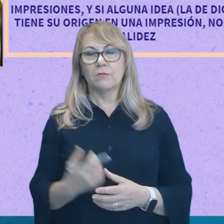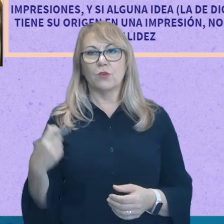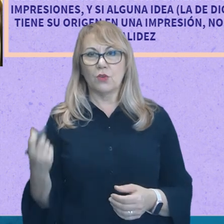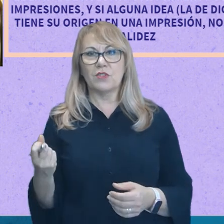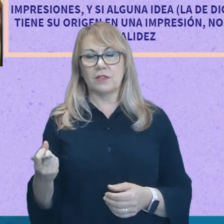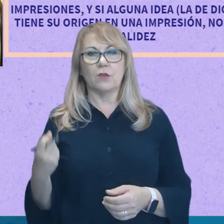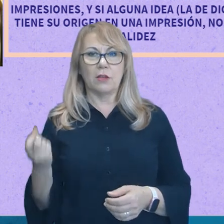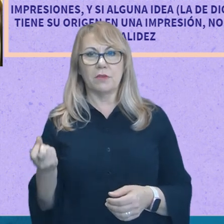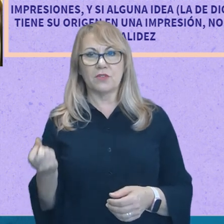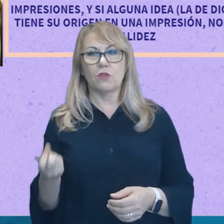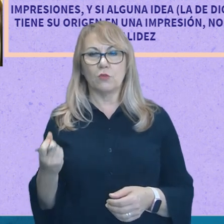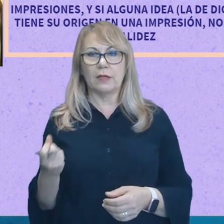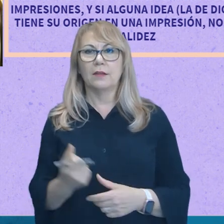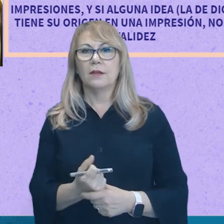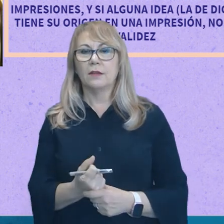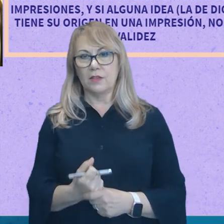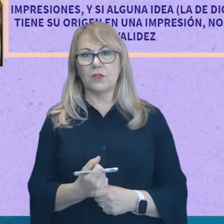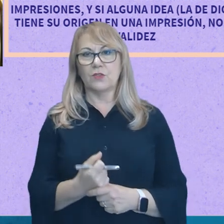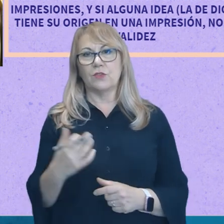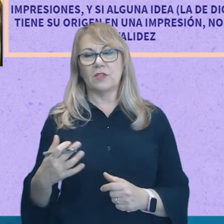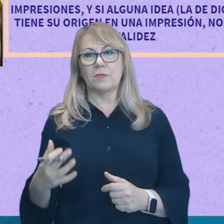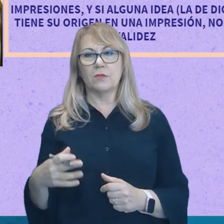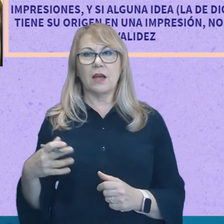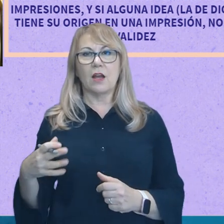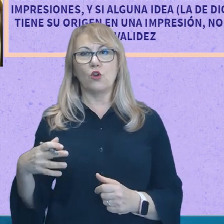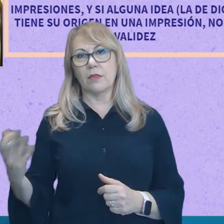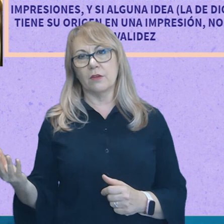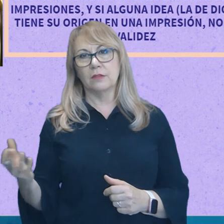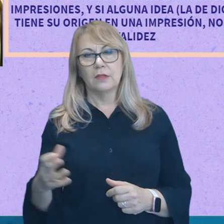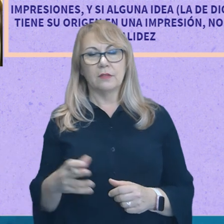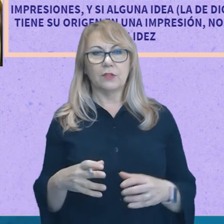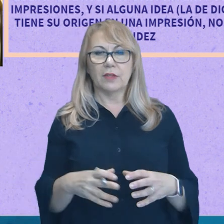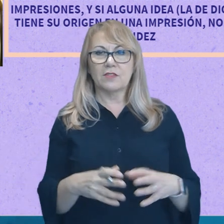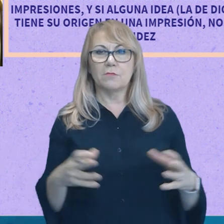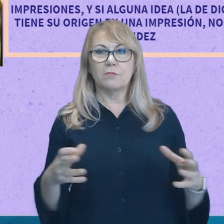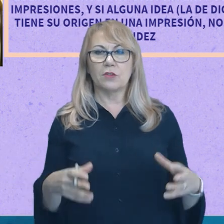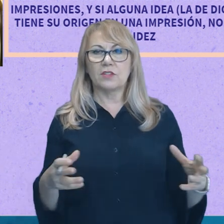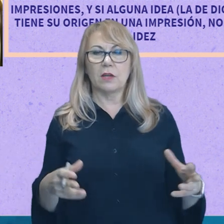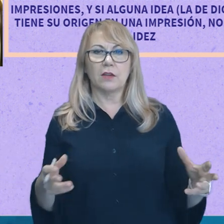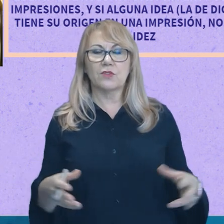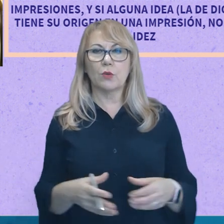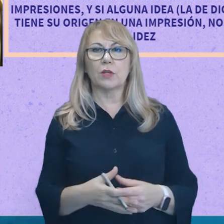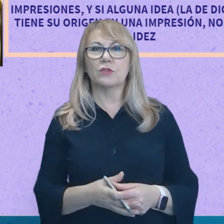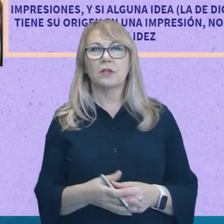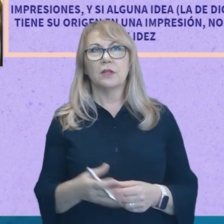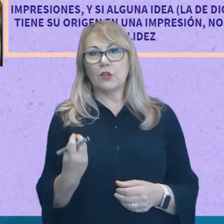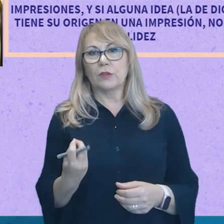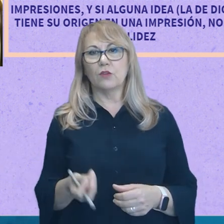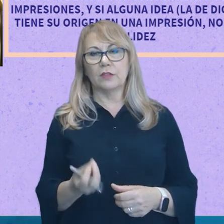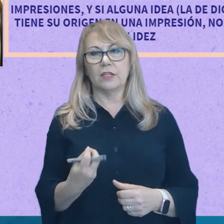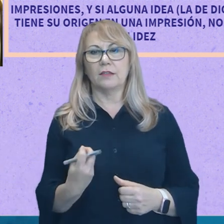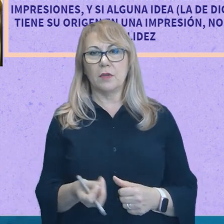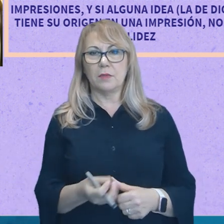somos. Pero no existe una impresión como tal de ese yo, sino más bien una colección de todas las impresiones, imágenes o recuerdos que